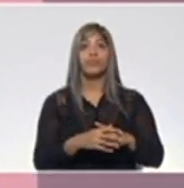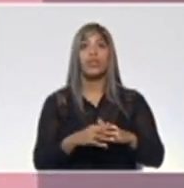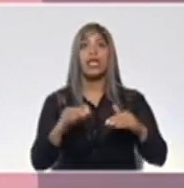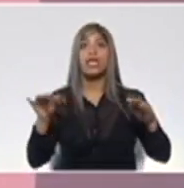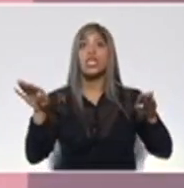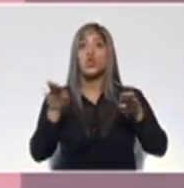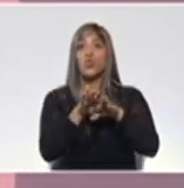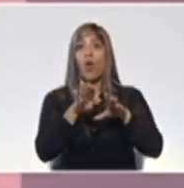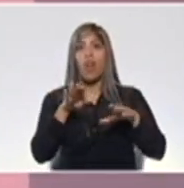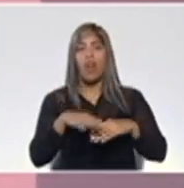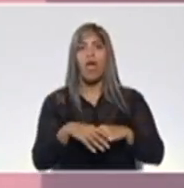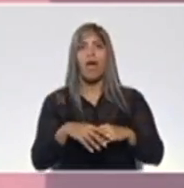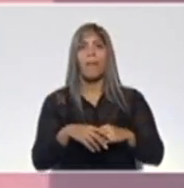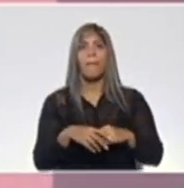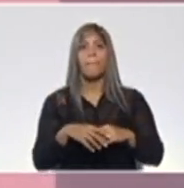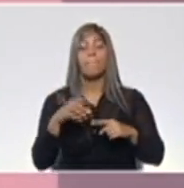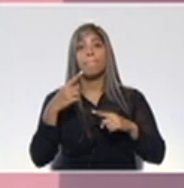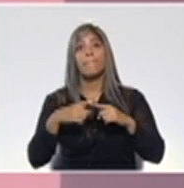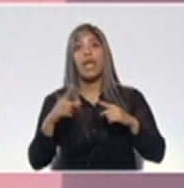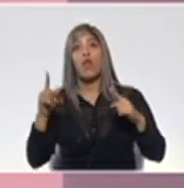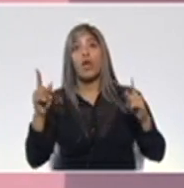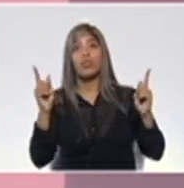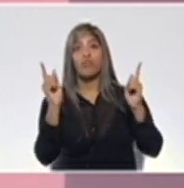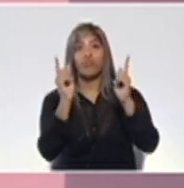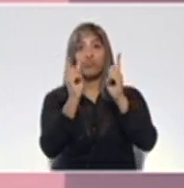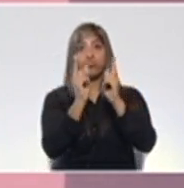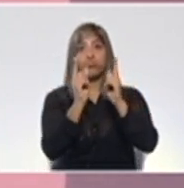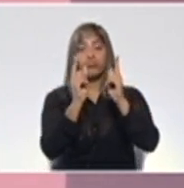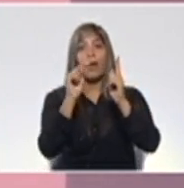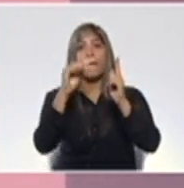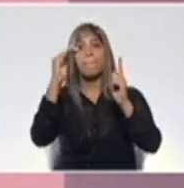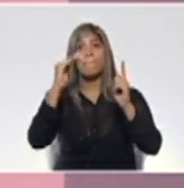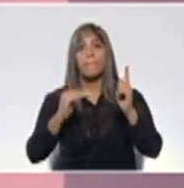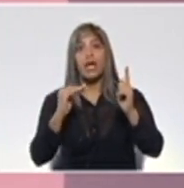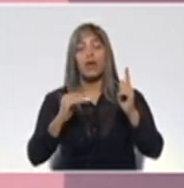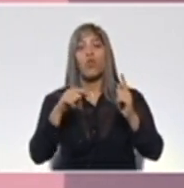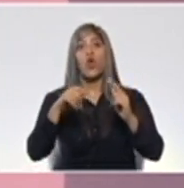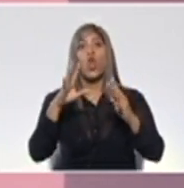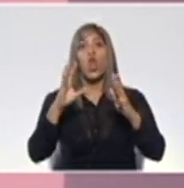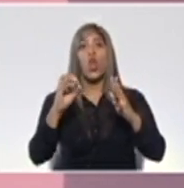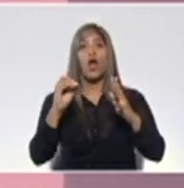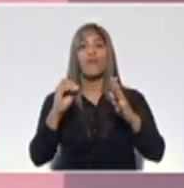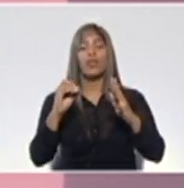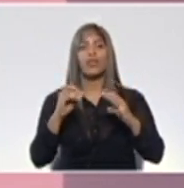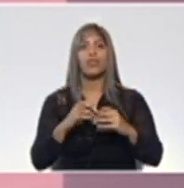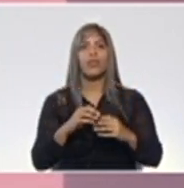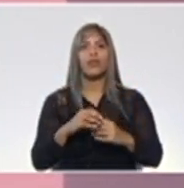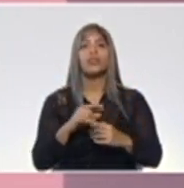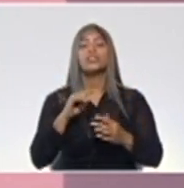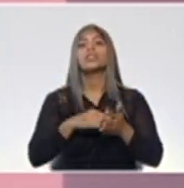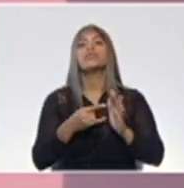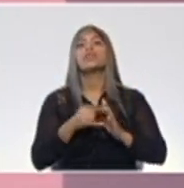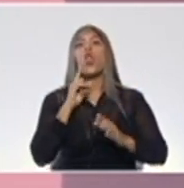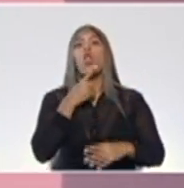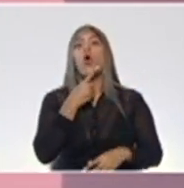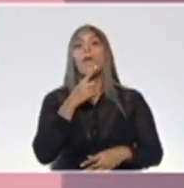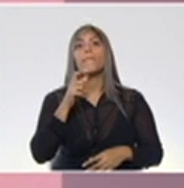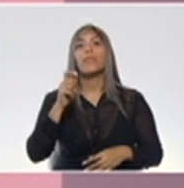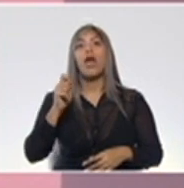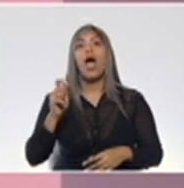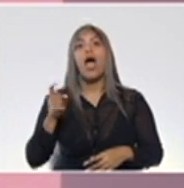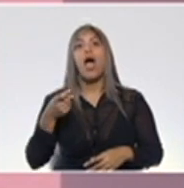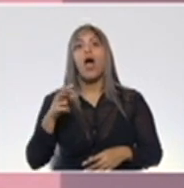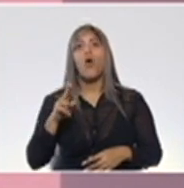son iguales y son menores que 90 grados. Se le conoce como ángulos agudos.